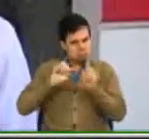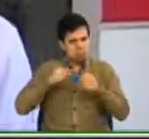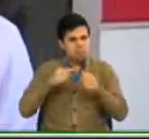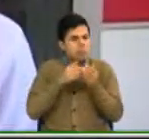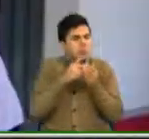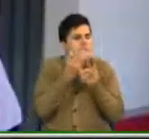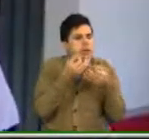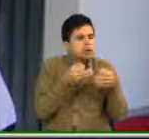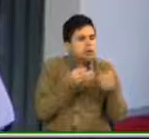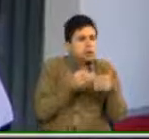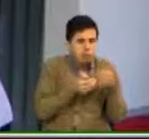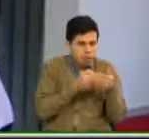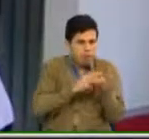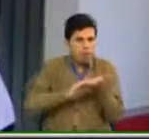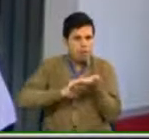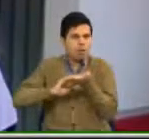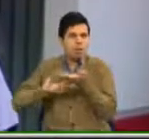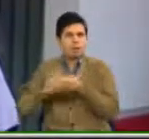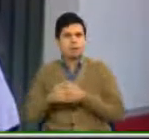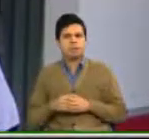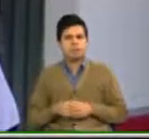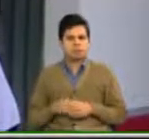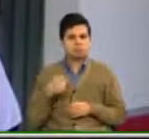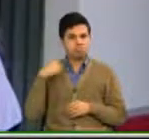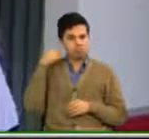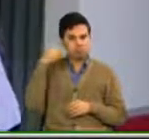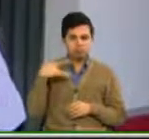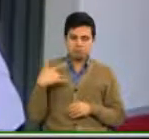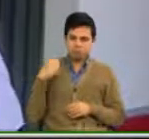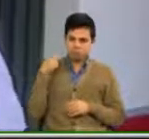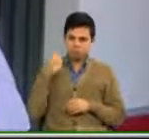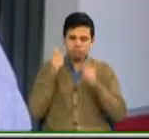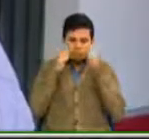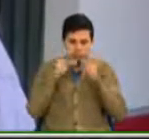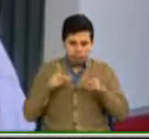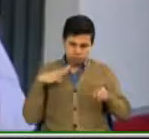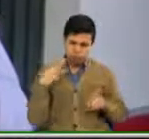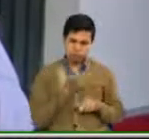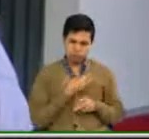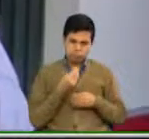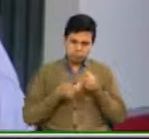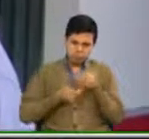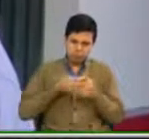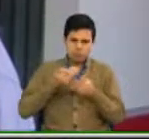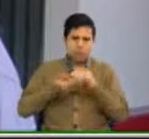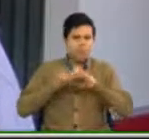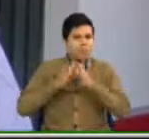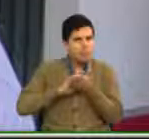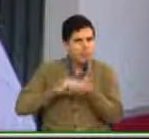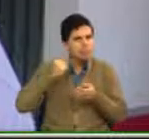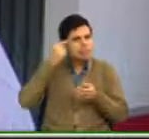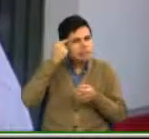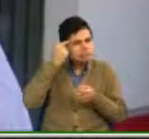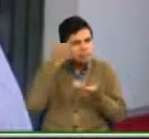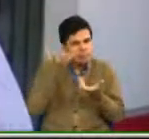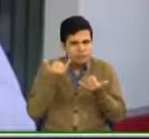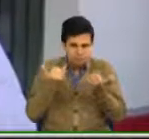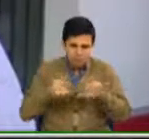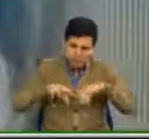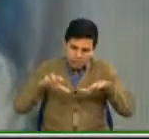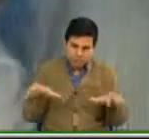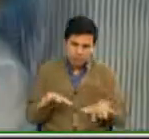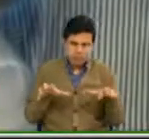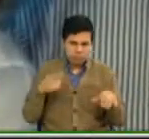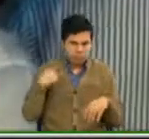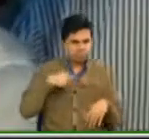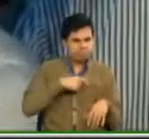por algo corto. Claro, me parece muy positivo primero desde el punto de vista de que todos debemos conocer el proceso de paz. Es algo en lo que todos estamos involucrados, no debemos